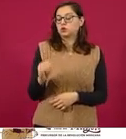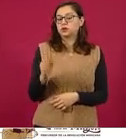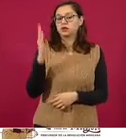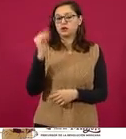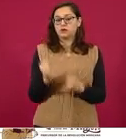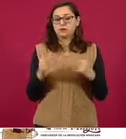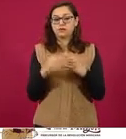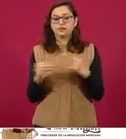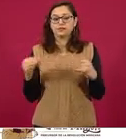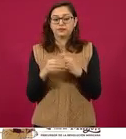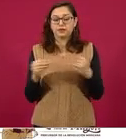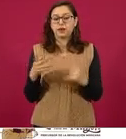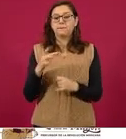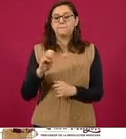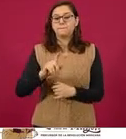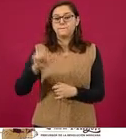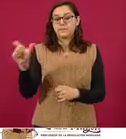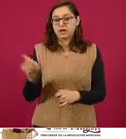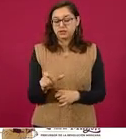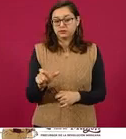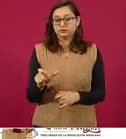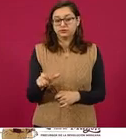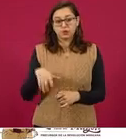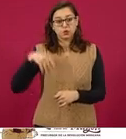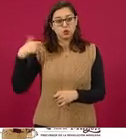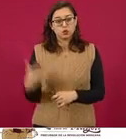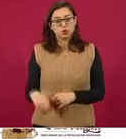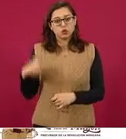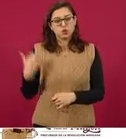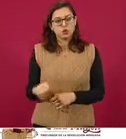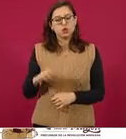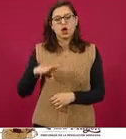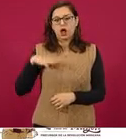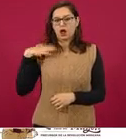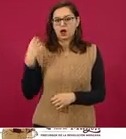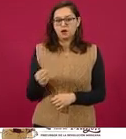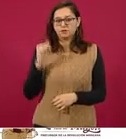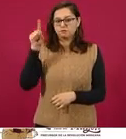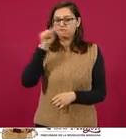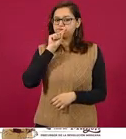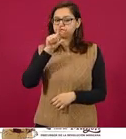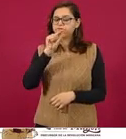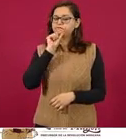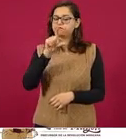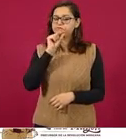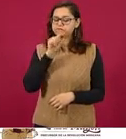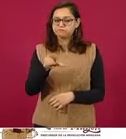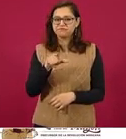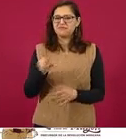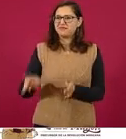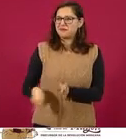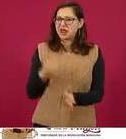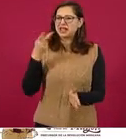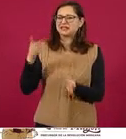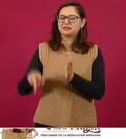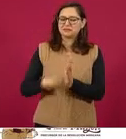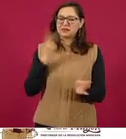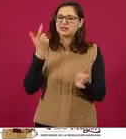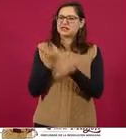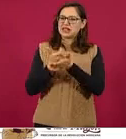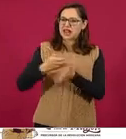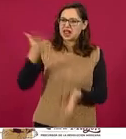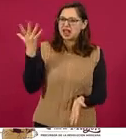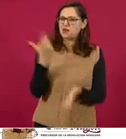23 pesos 99 centavos es de franquicia Pemex, con estos pasados de rosca de Mascota, Jalisco, que seguido han salido como los